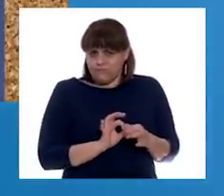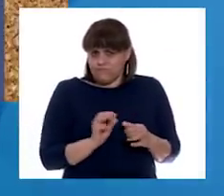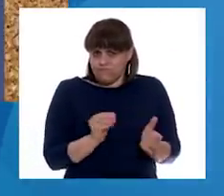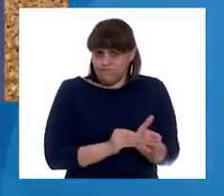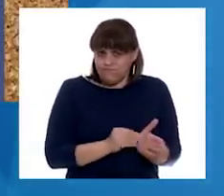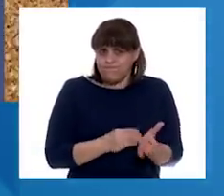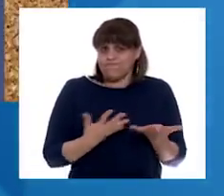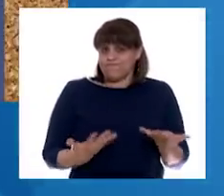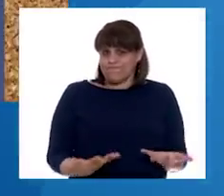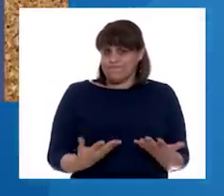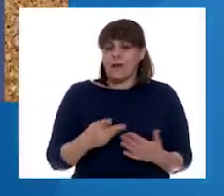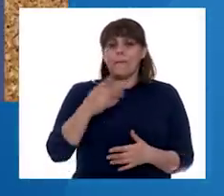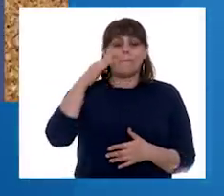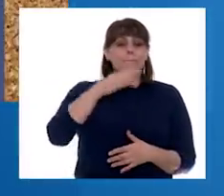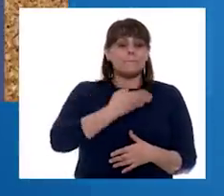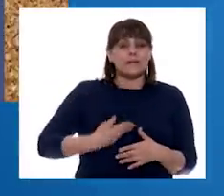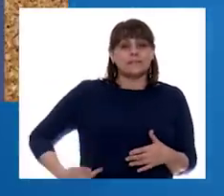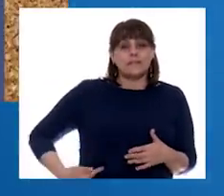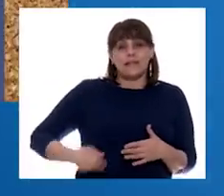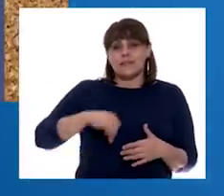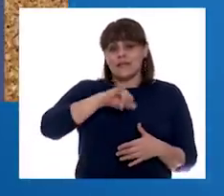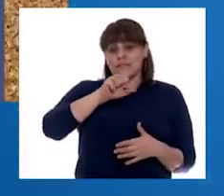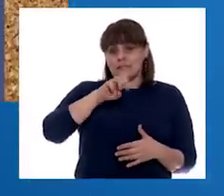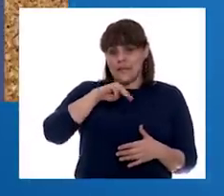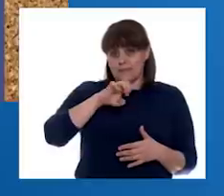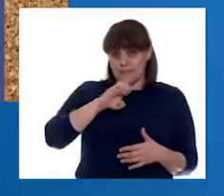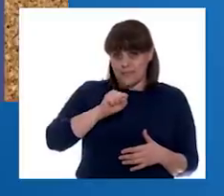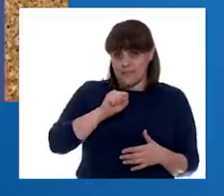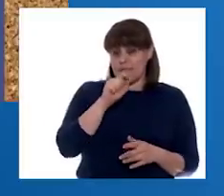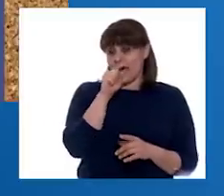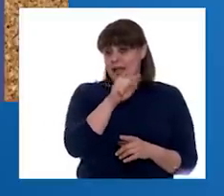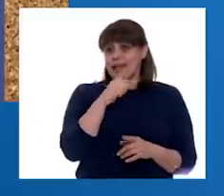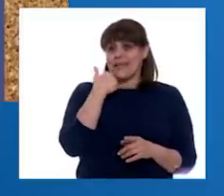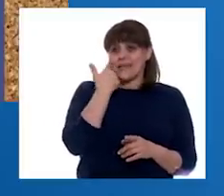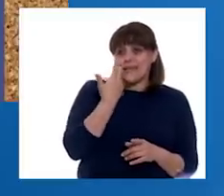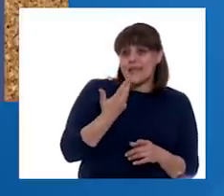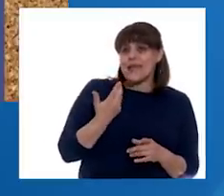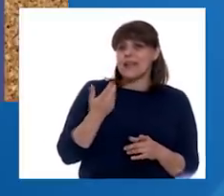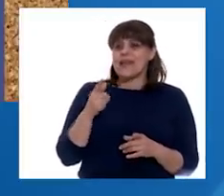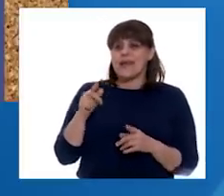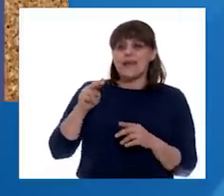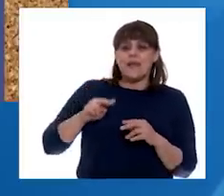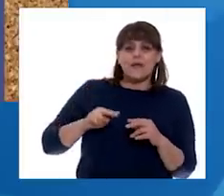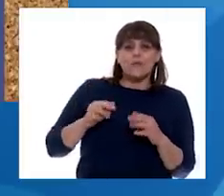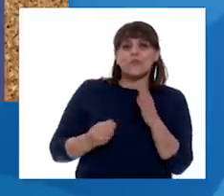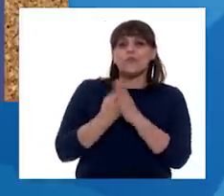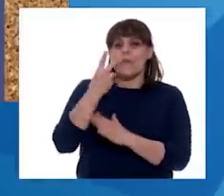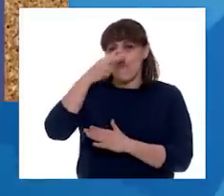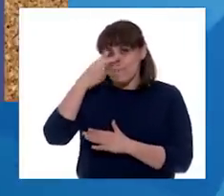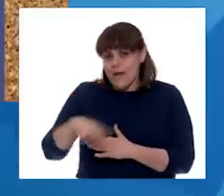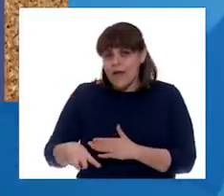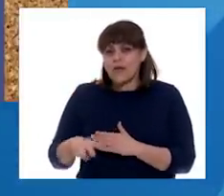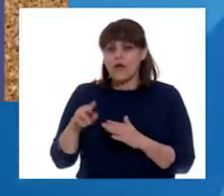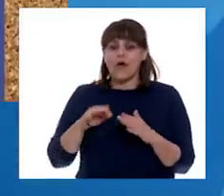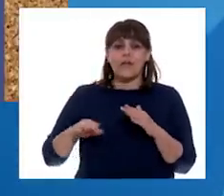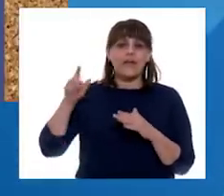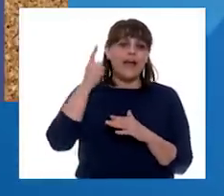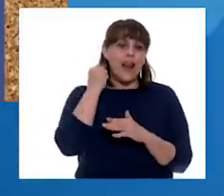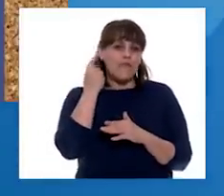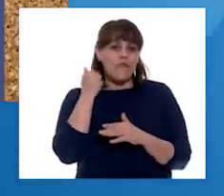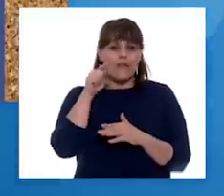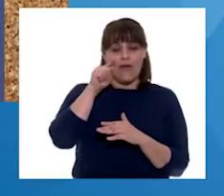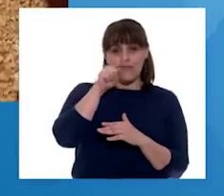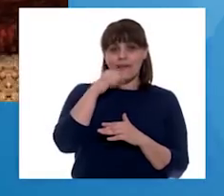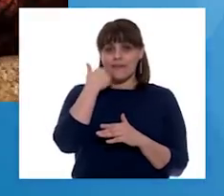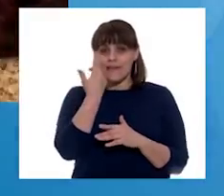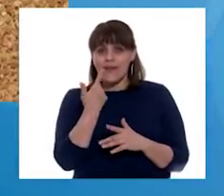James Polk, un expansionista empedernido interesado en Nuevo México y Alta California, convenientes por sus campos de algodón y puertos de